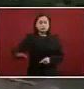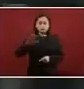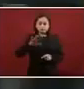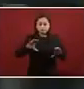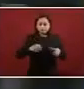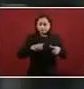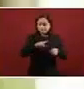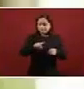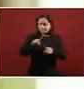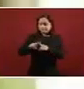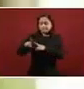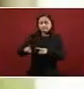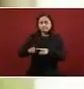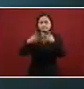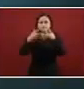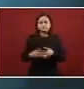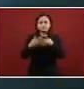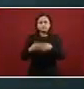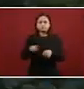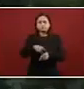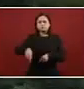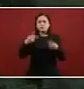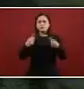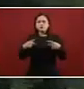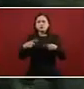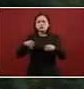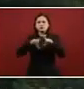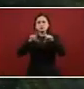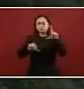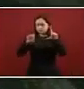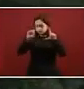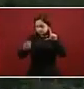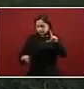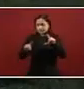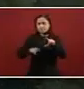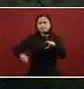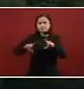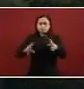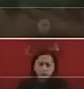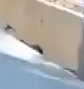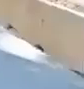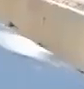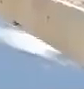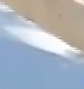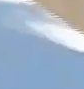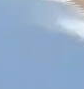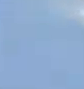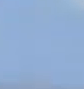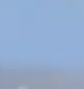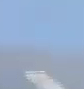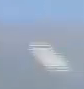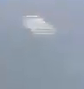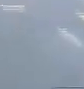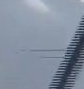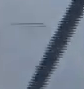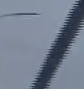me matarían, y también matarían a mis hijos y a mi ex mujer. Entonces, esto